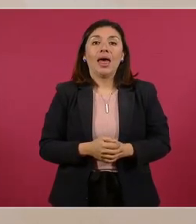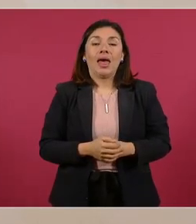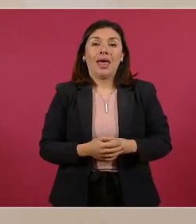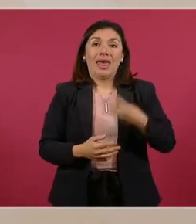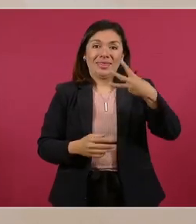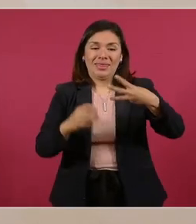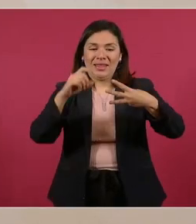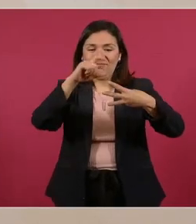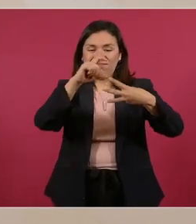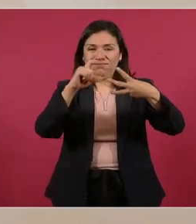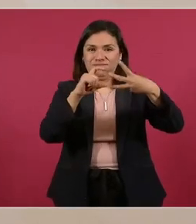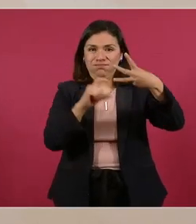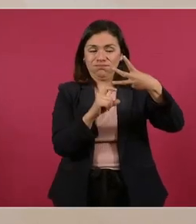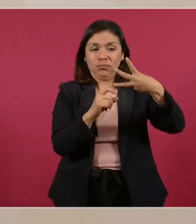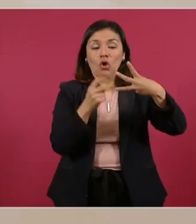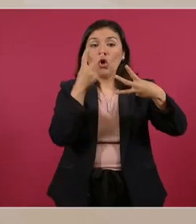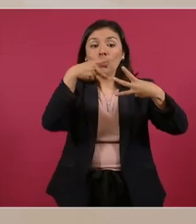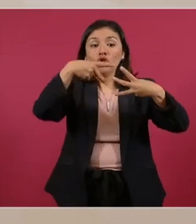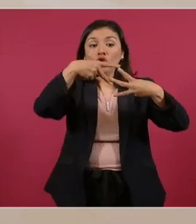votos,